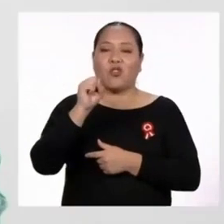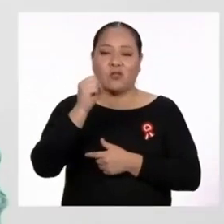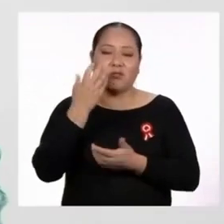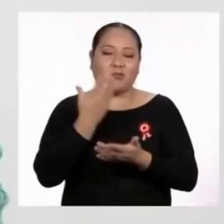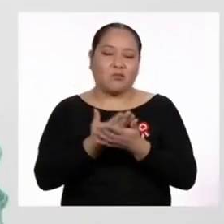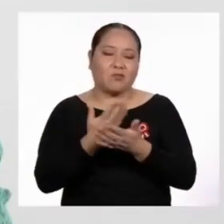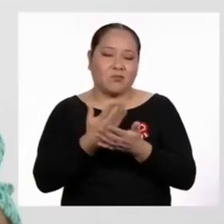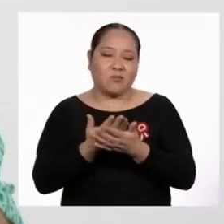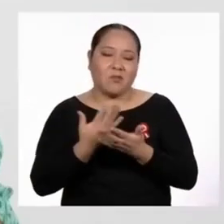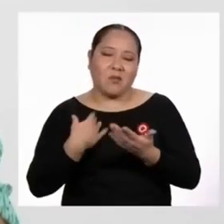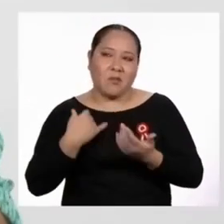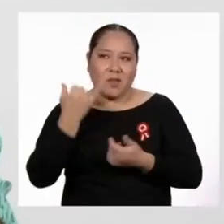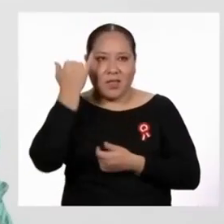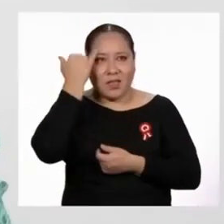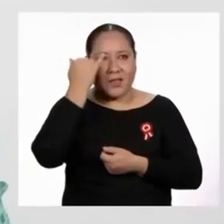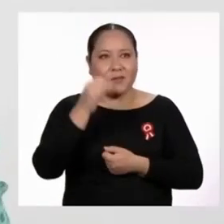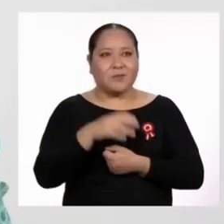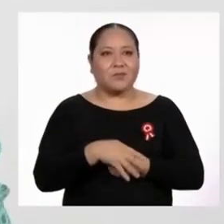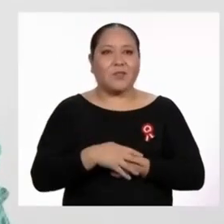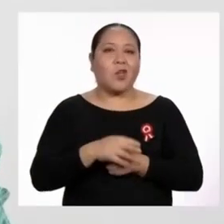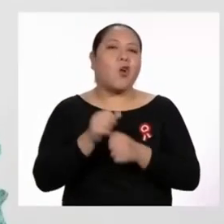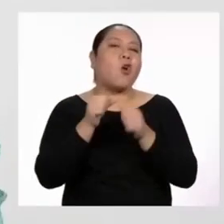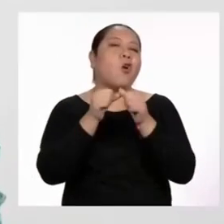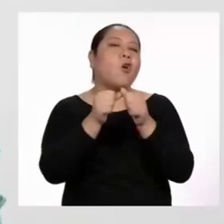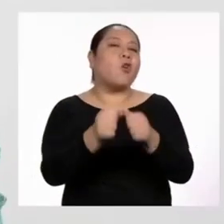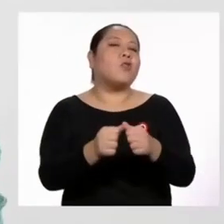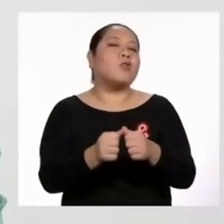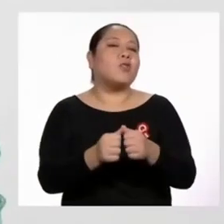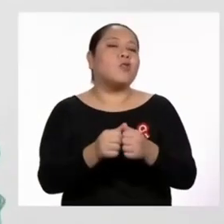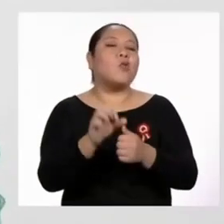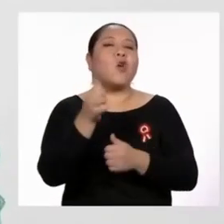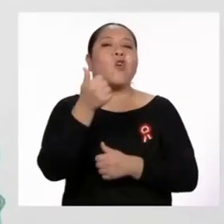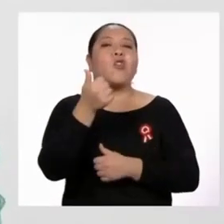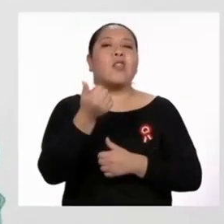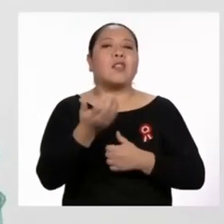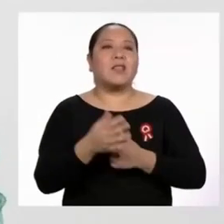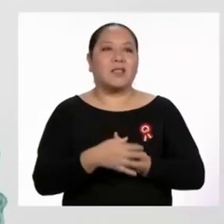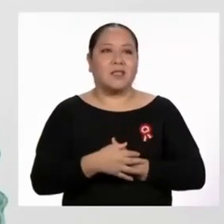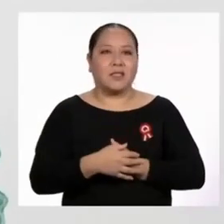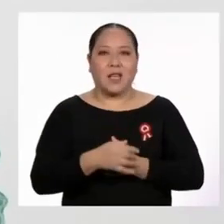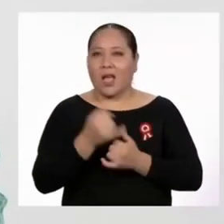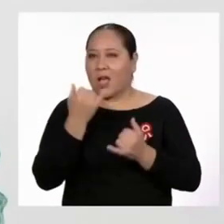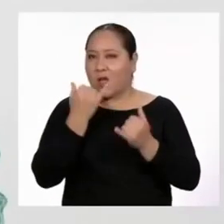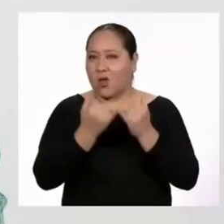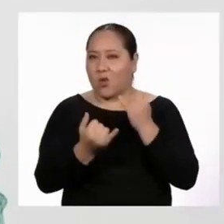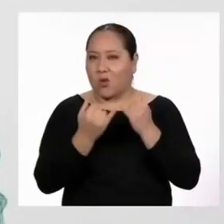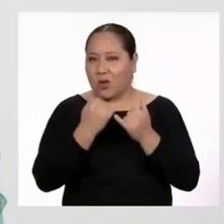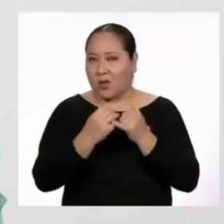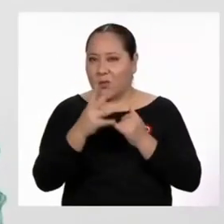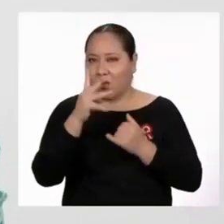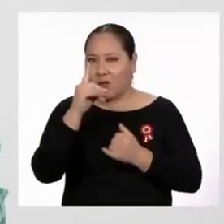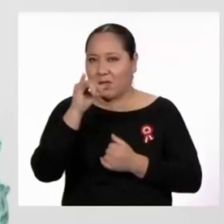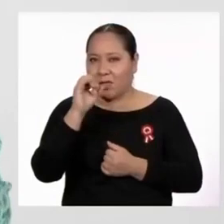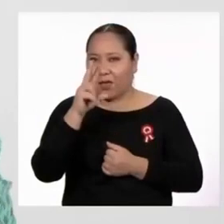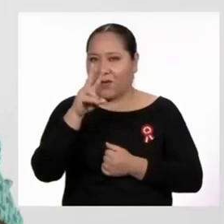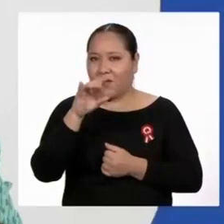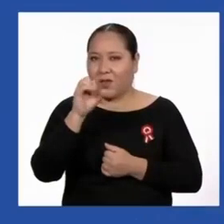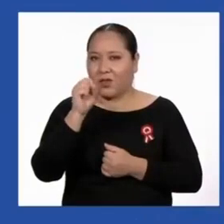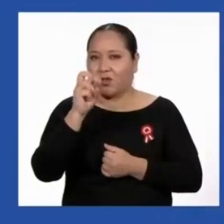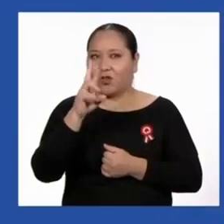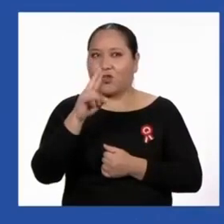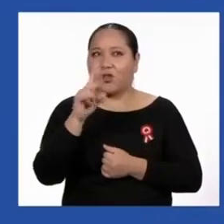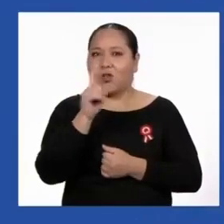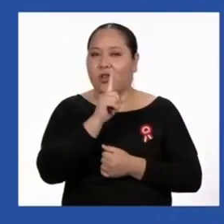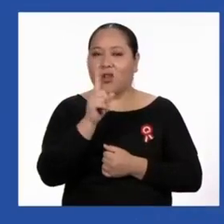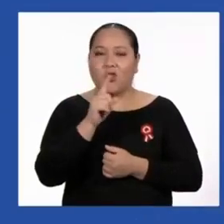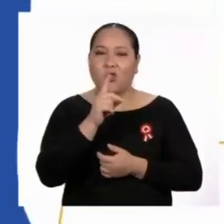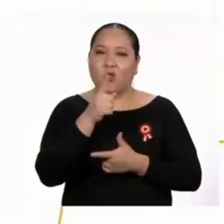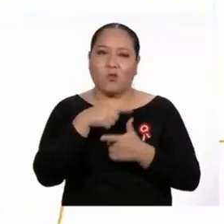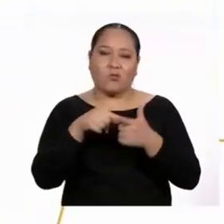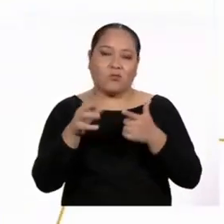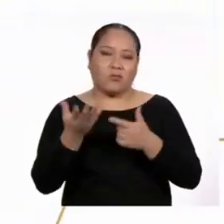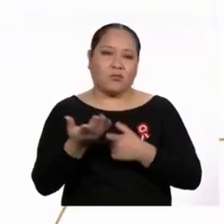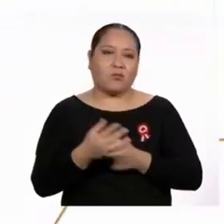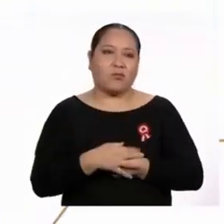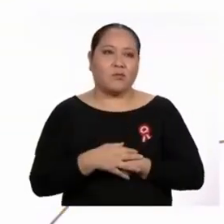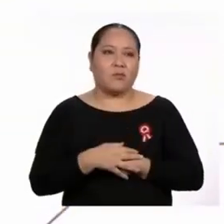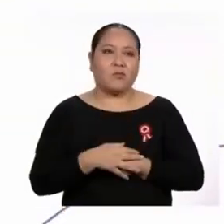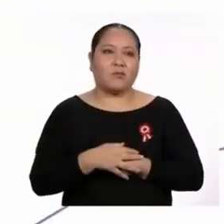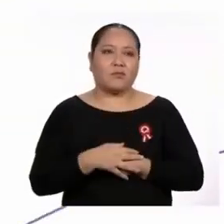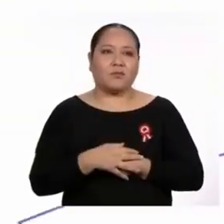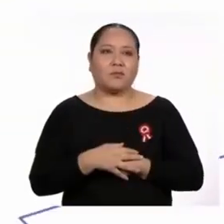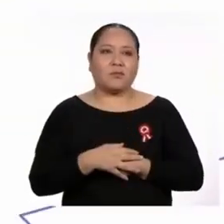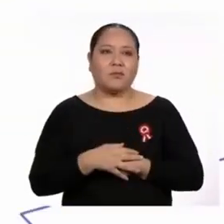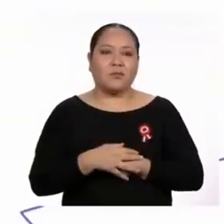teoría! A ver, continúa con el 10, el último divisor que sacaste sin dividir.